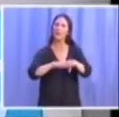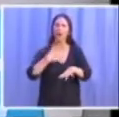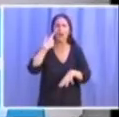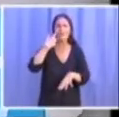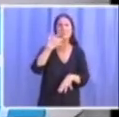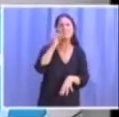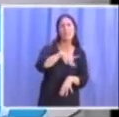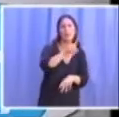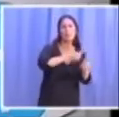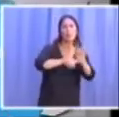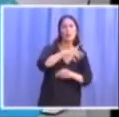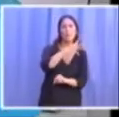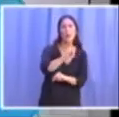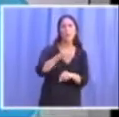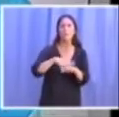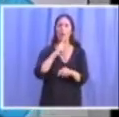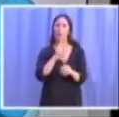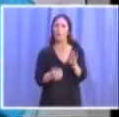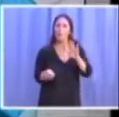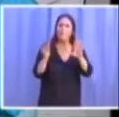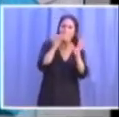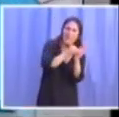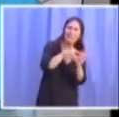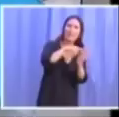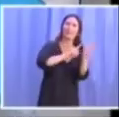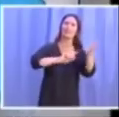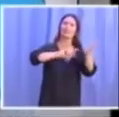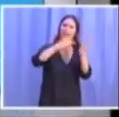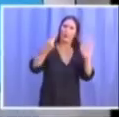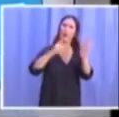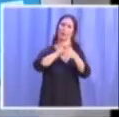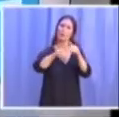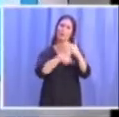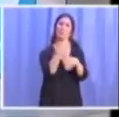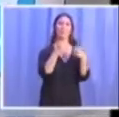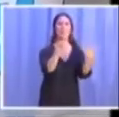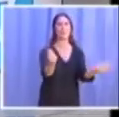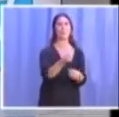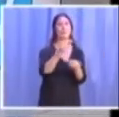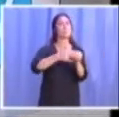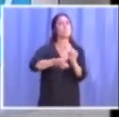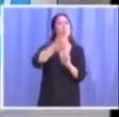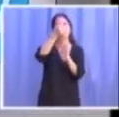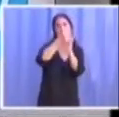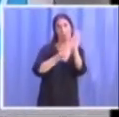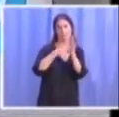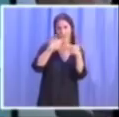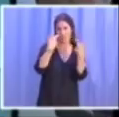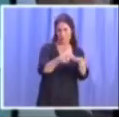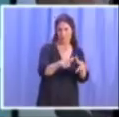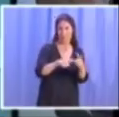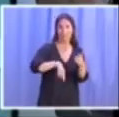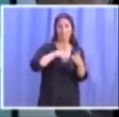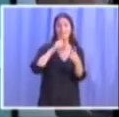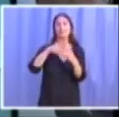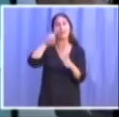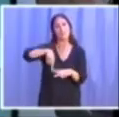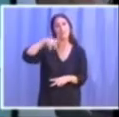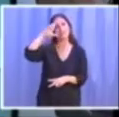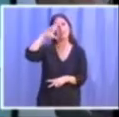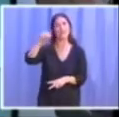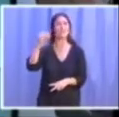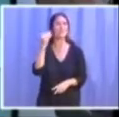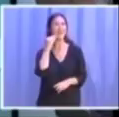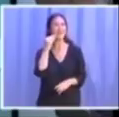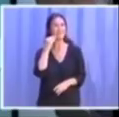tienen problemas para ver cómo introduciendo la innovación y la tecnología los pueden hacer mejores. Y muchas más medidas que estarán en ese área. Pero también inteligencia artificial,